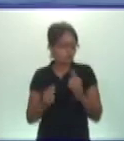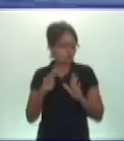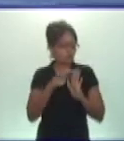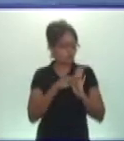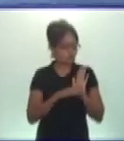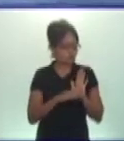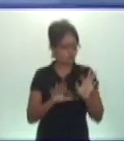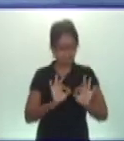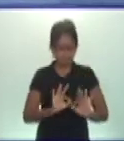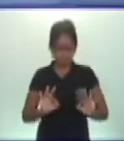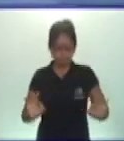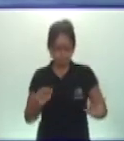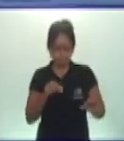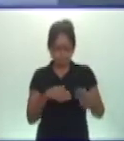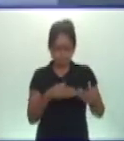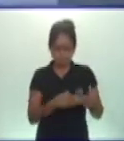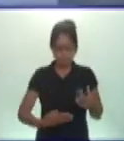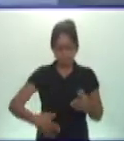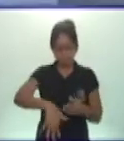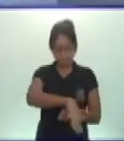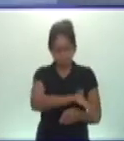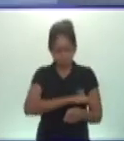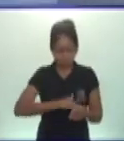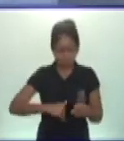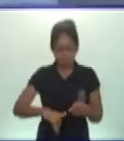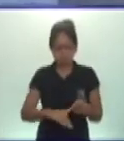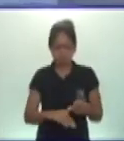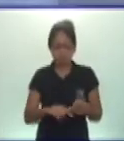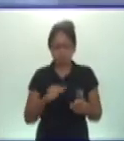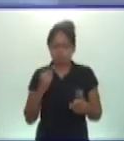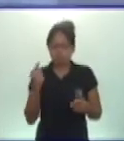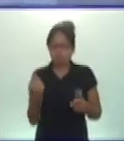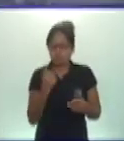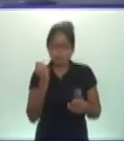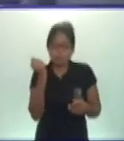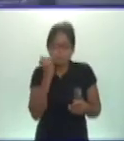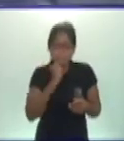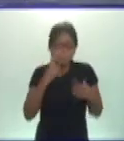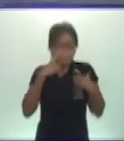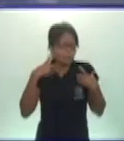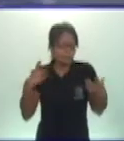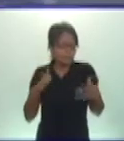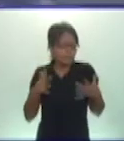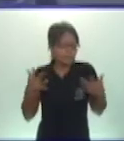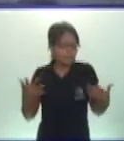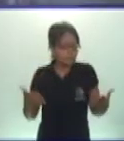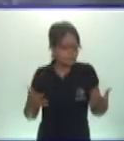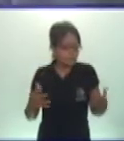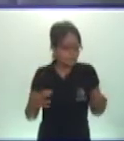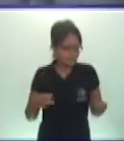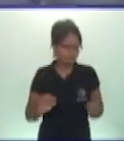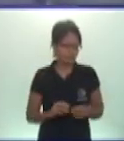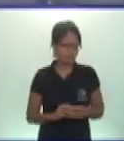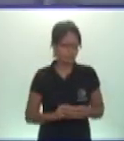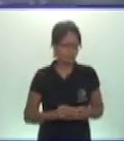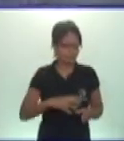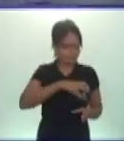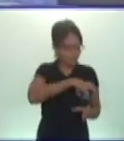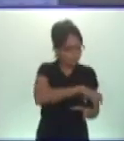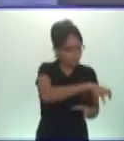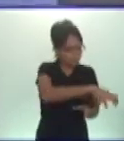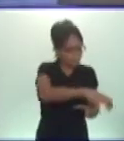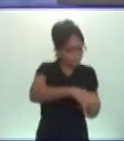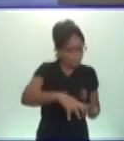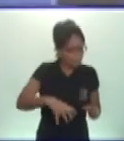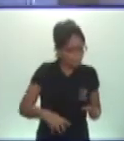bahía. Y una de las más importantes sea quizás ir trasladando progresivamente no solo el comercio,